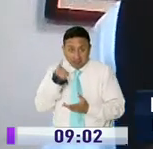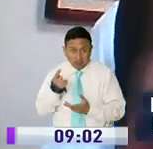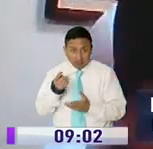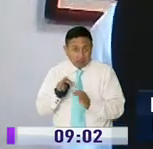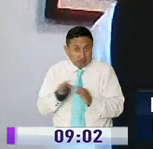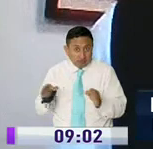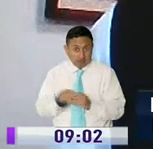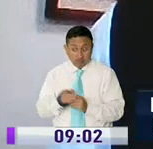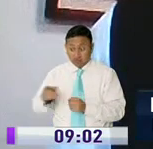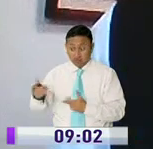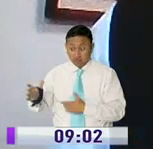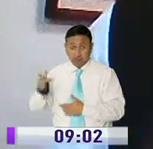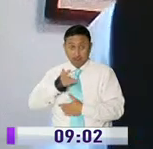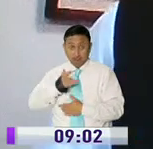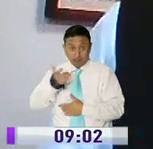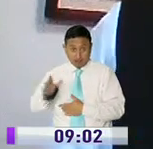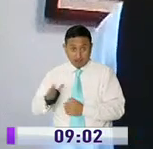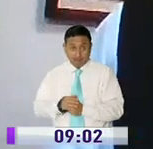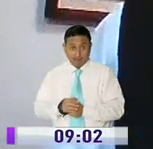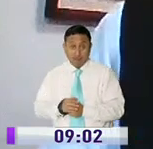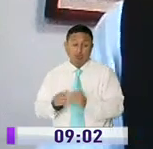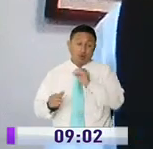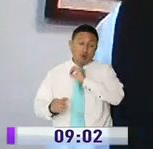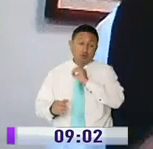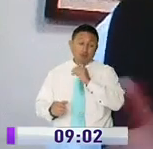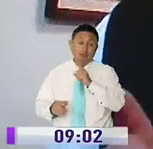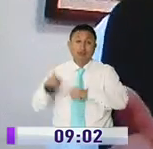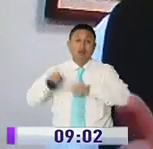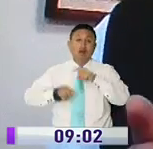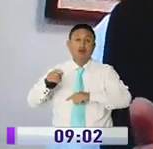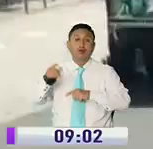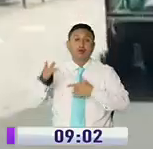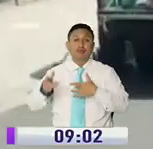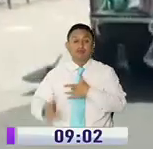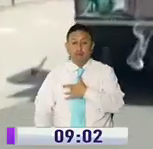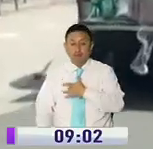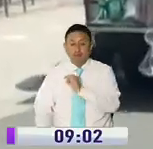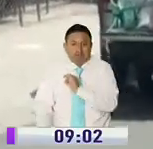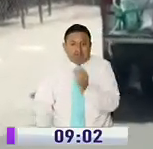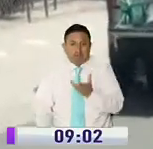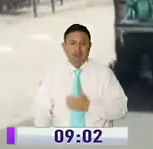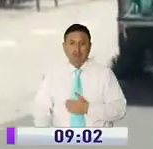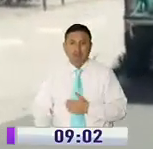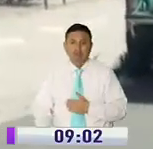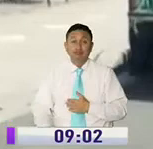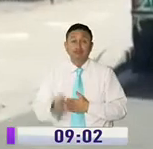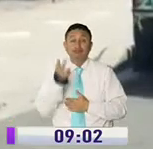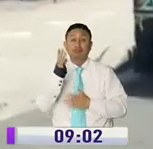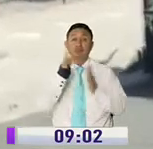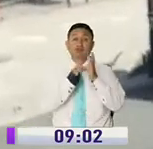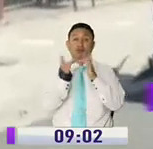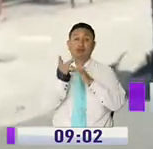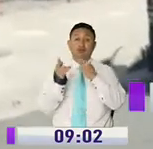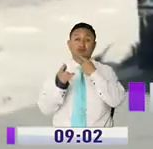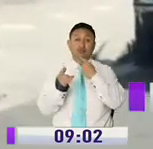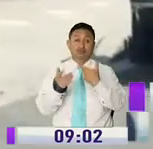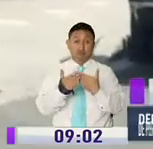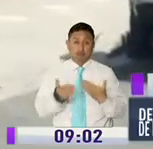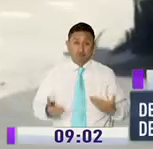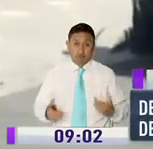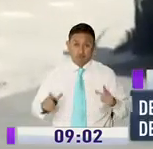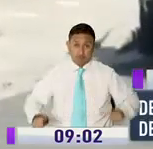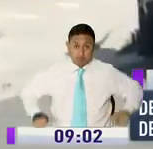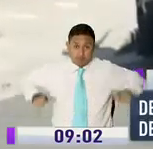COVID-19 cuando ya presentan síntomas o inclusive algunos asintomáticos. Para el 2 de abril, fecha de las declaraciones del primer mandatario